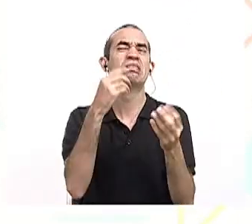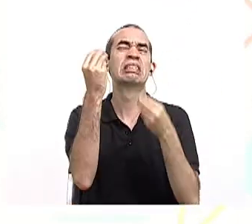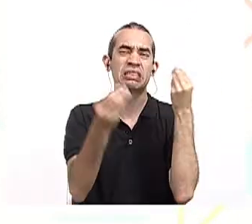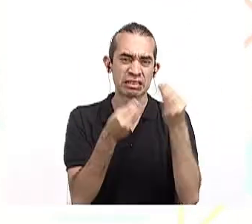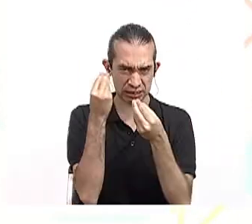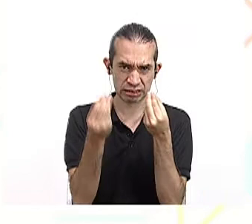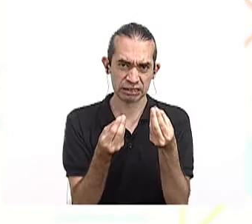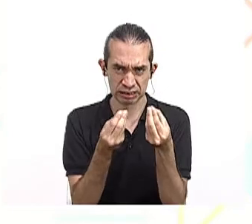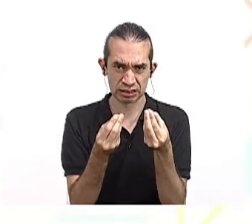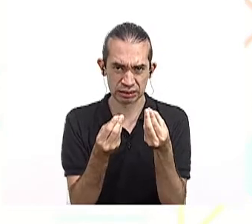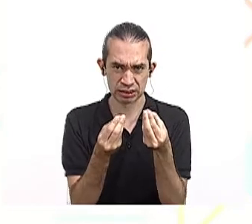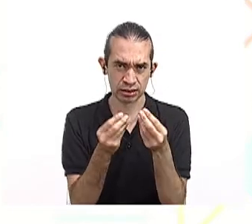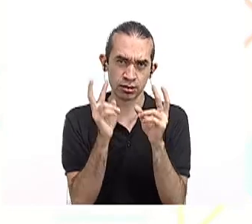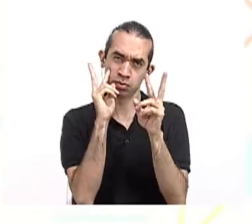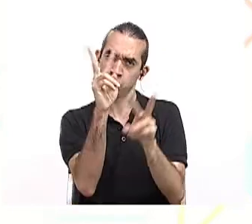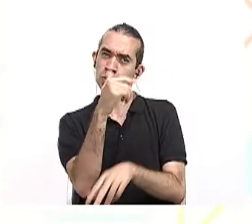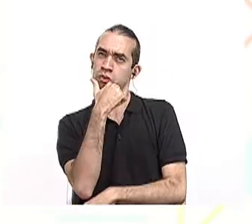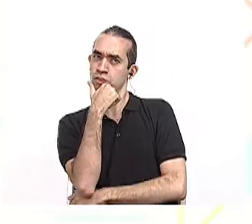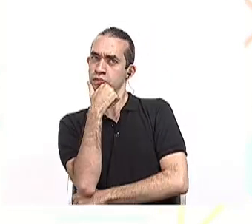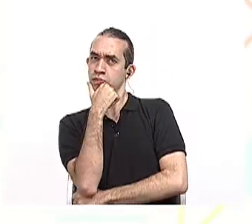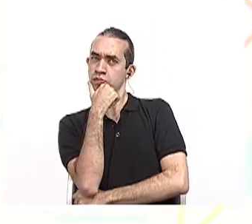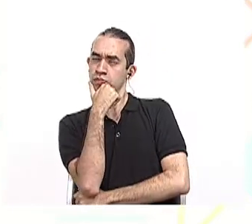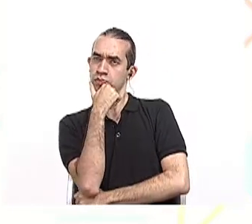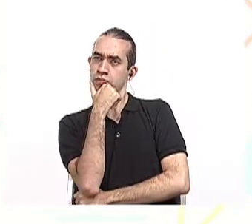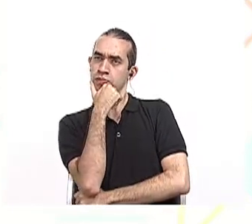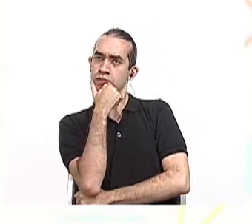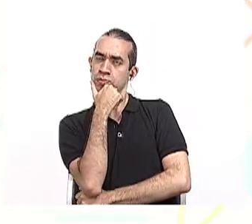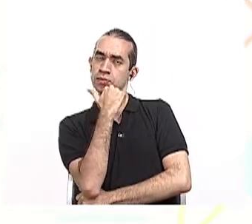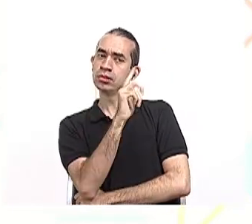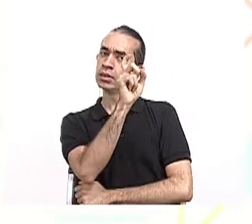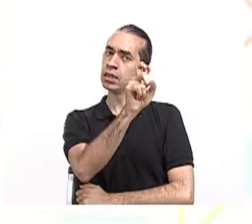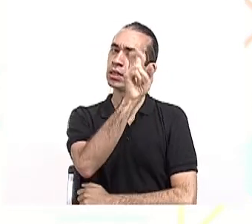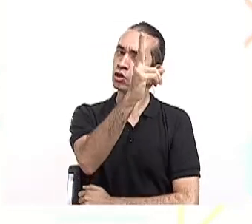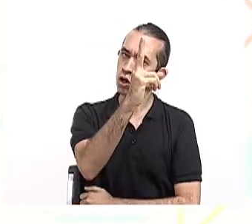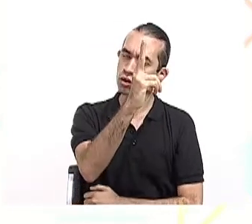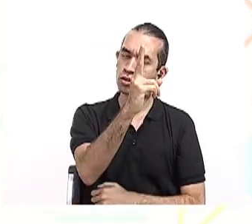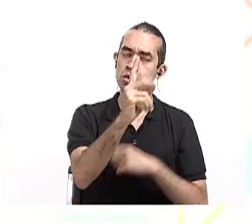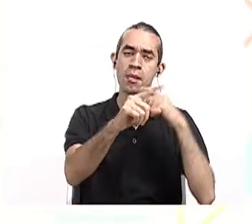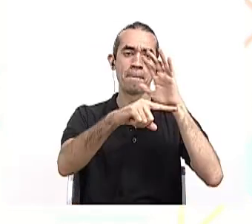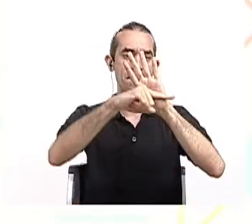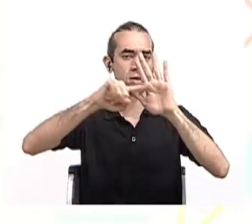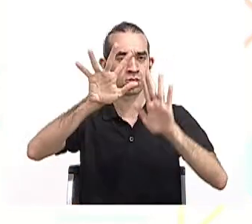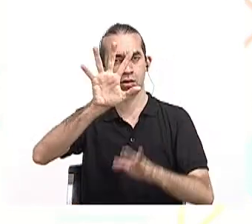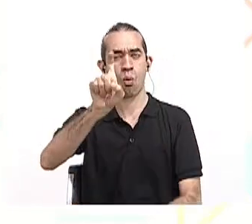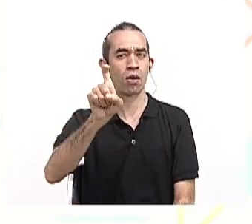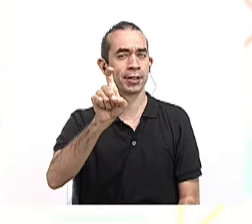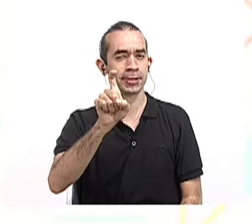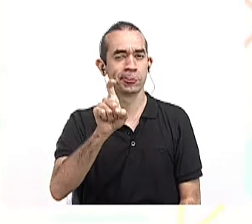Observen detenidamente. x2 y menos 5x,